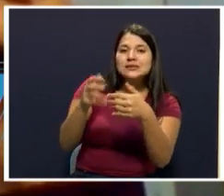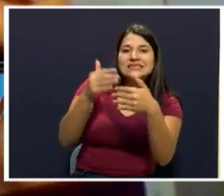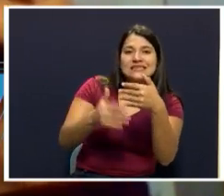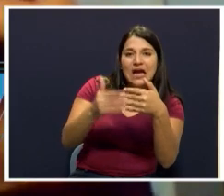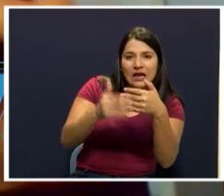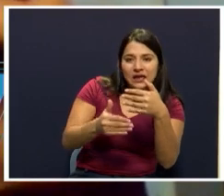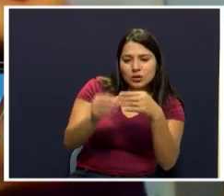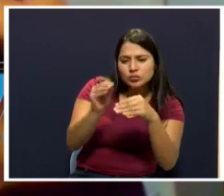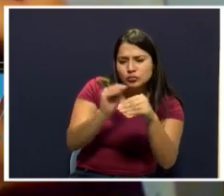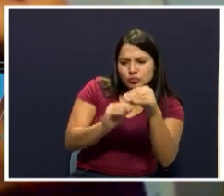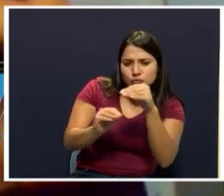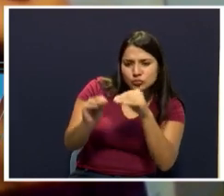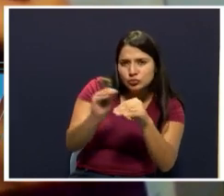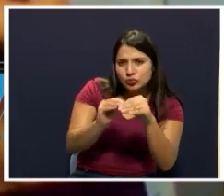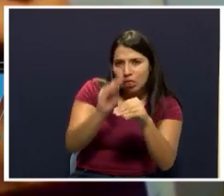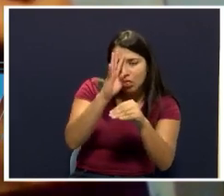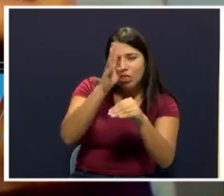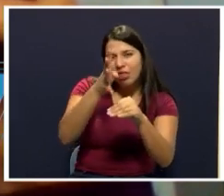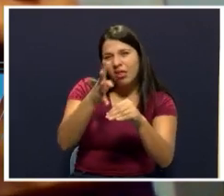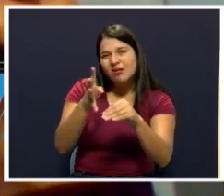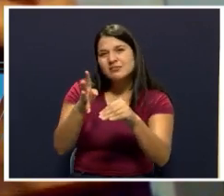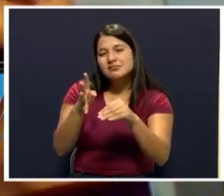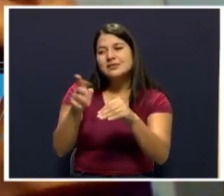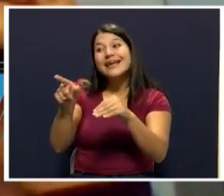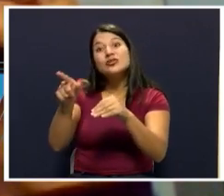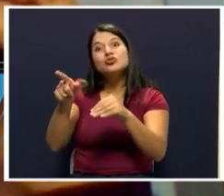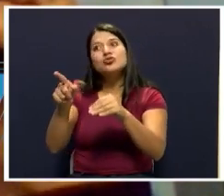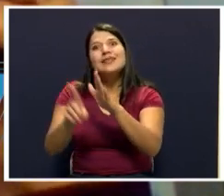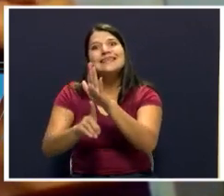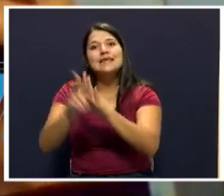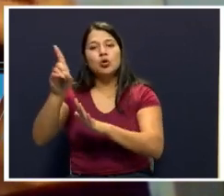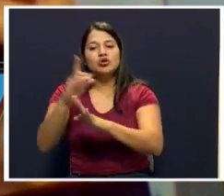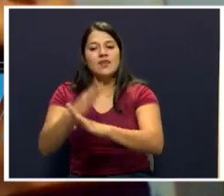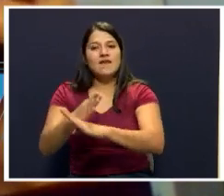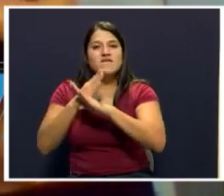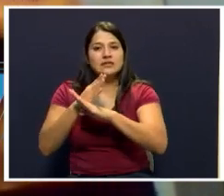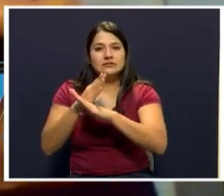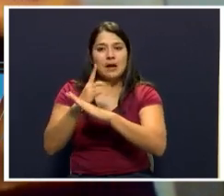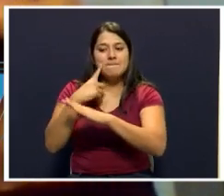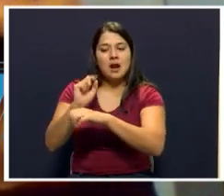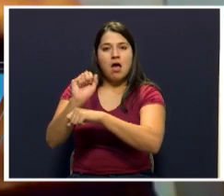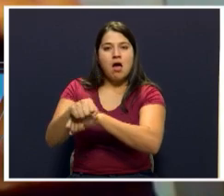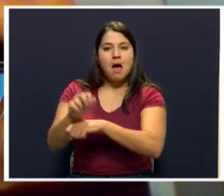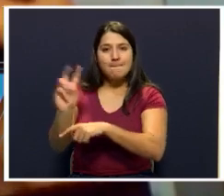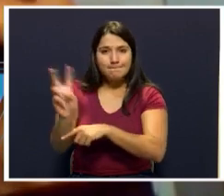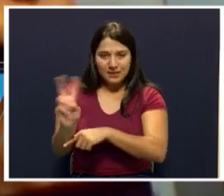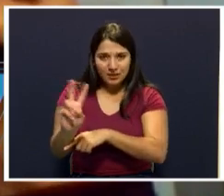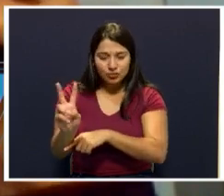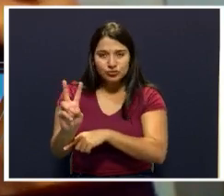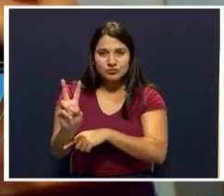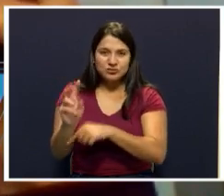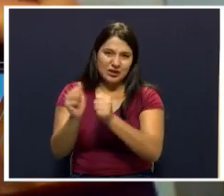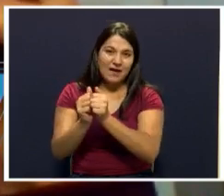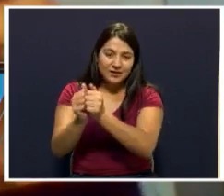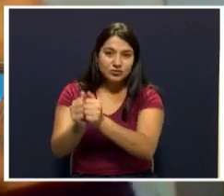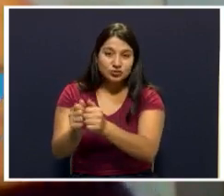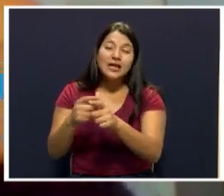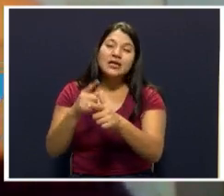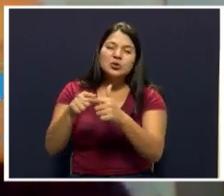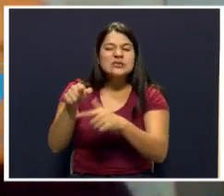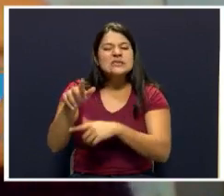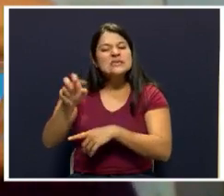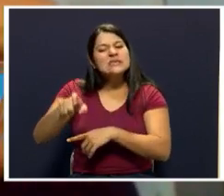con el virus. Entonces, en un caso estaríamos hablando de 20 días, digamos, una vez que se reciban los plasmas,